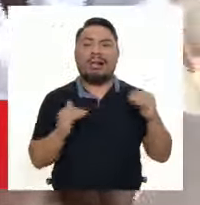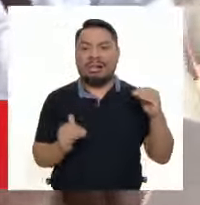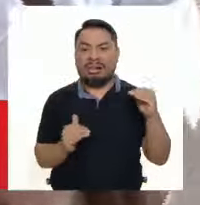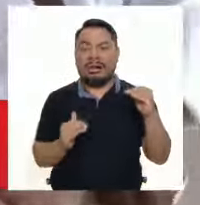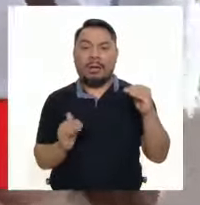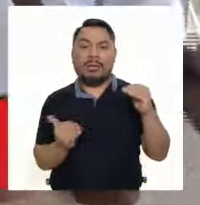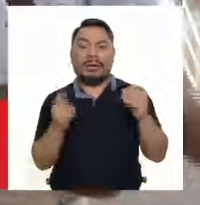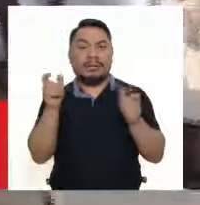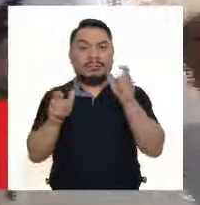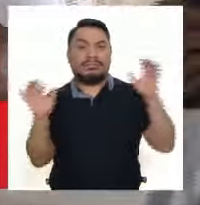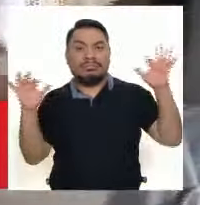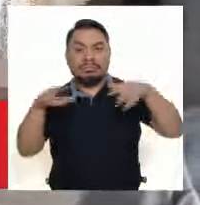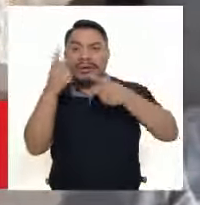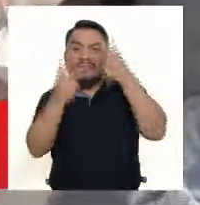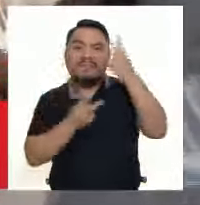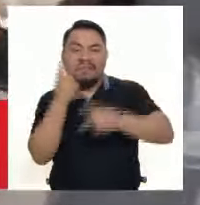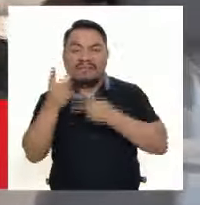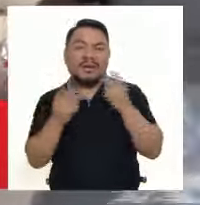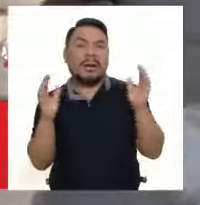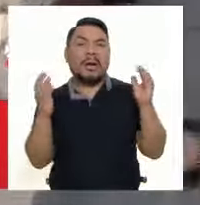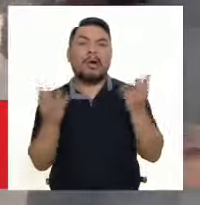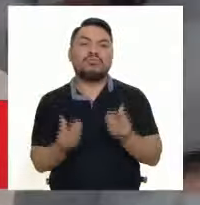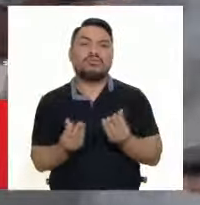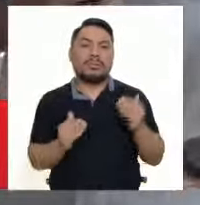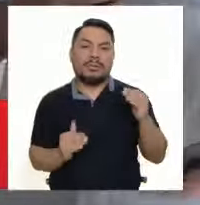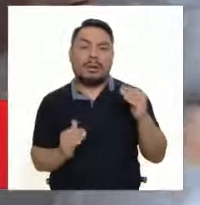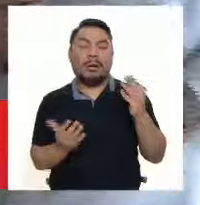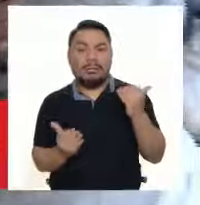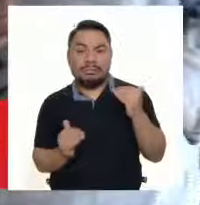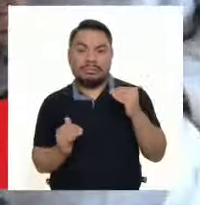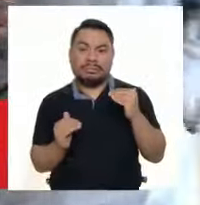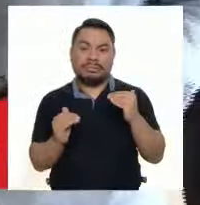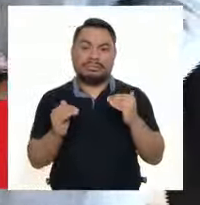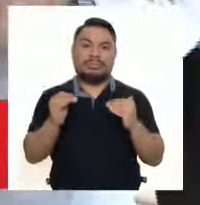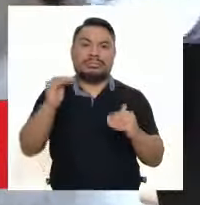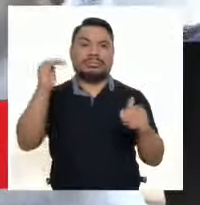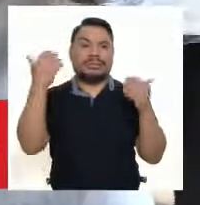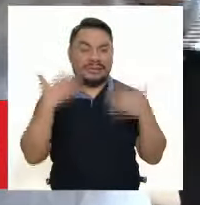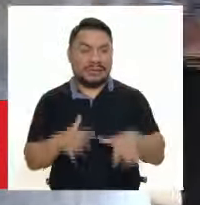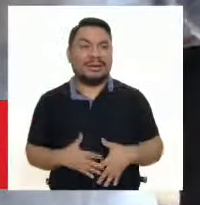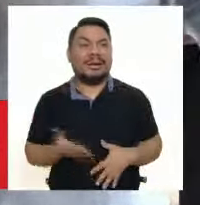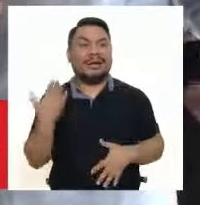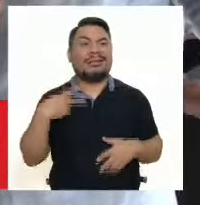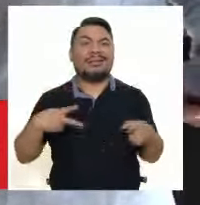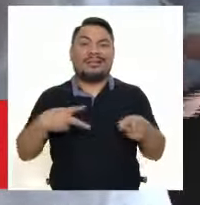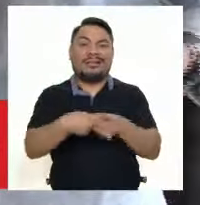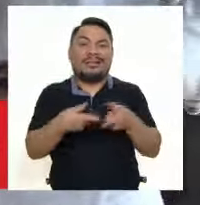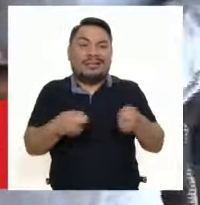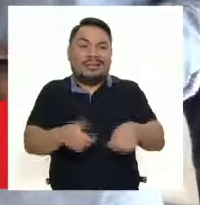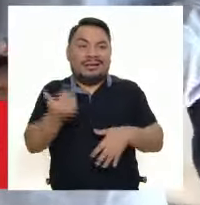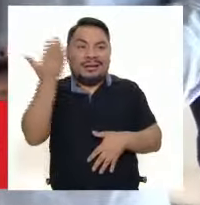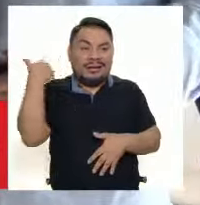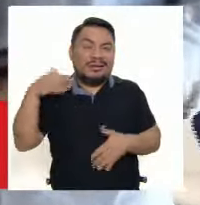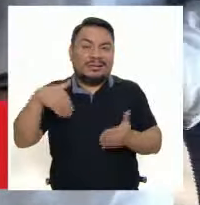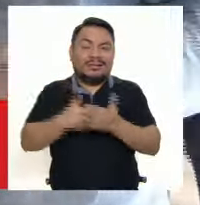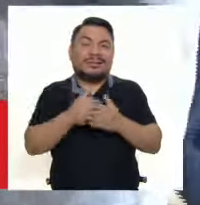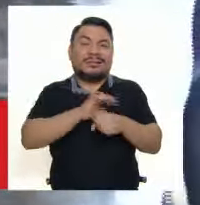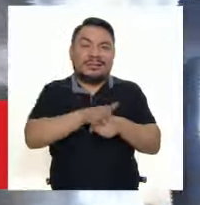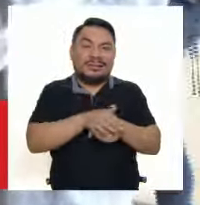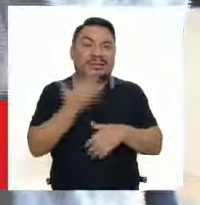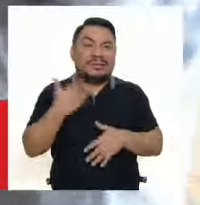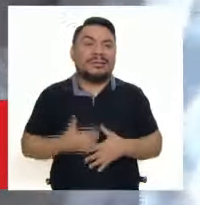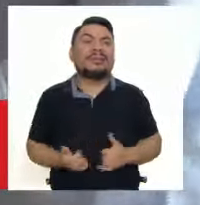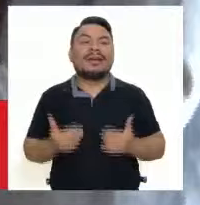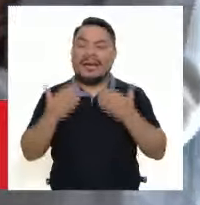estaba tratando desde hace años, ¿no? Un par de años después de esta paralización total que hubo por la llegada de la COVID-19.